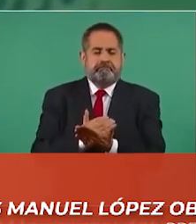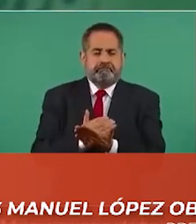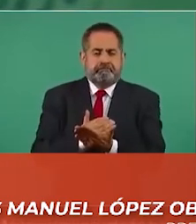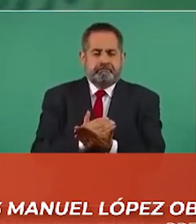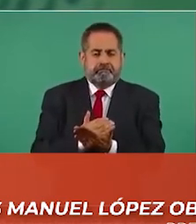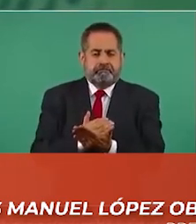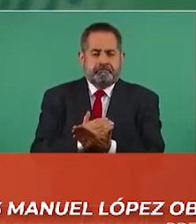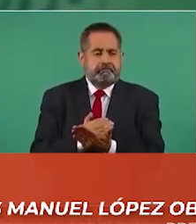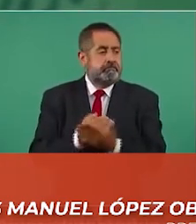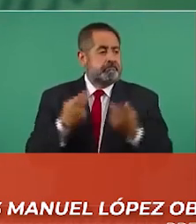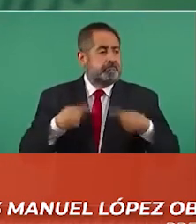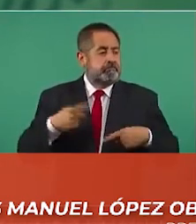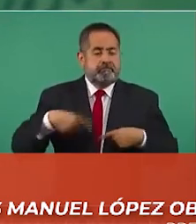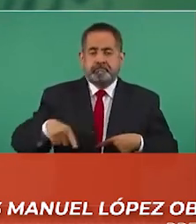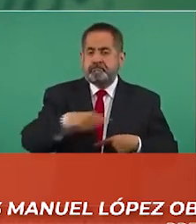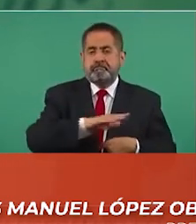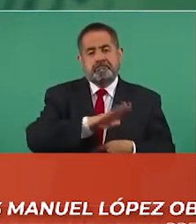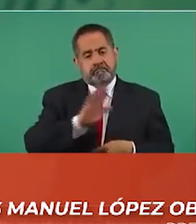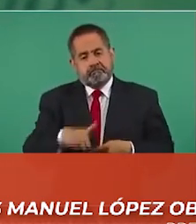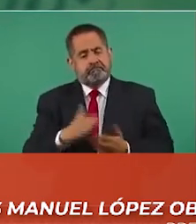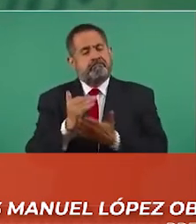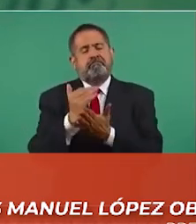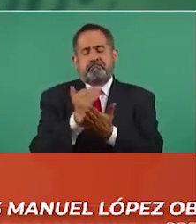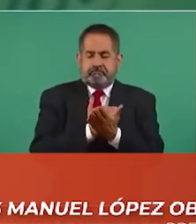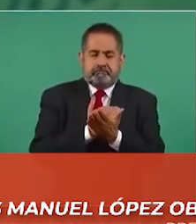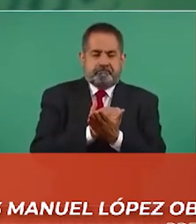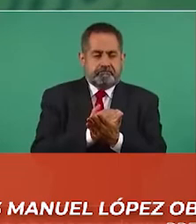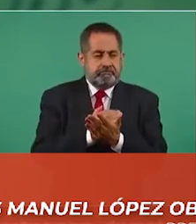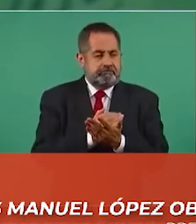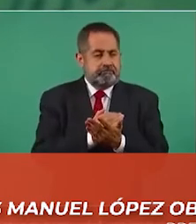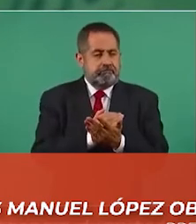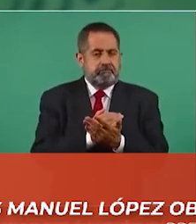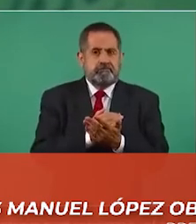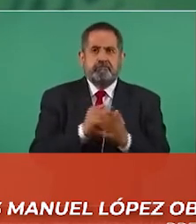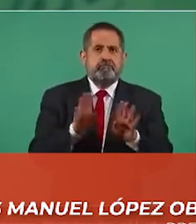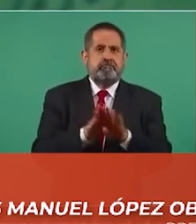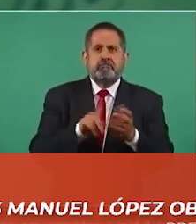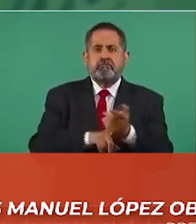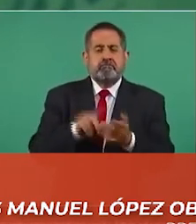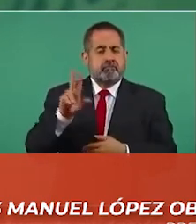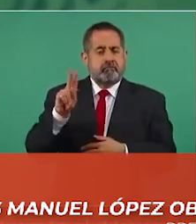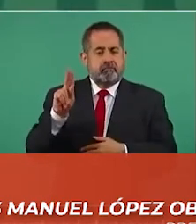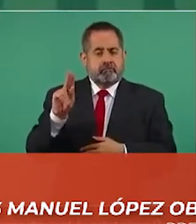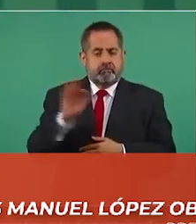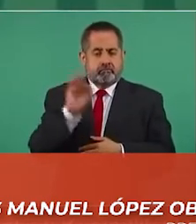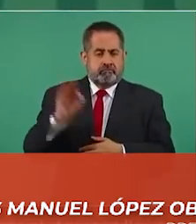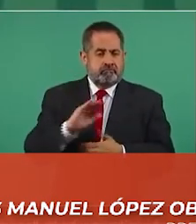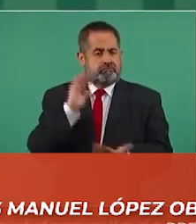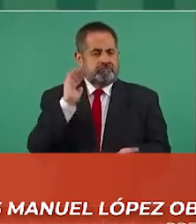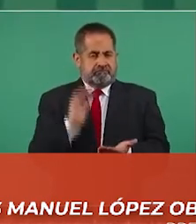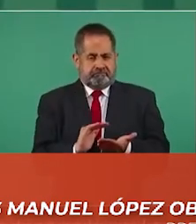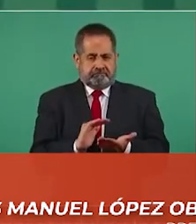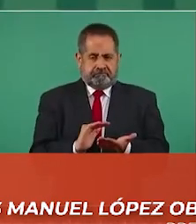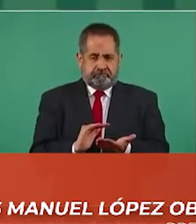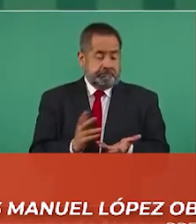el número de fallecimientos por COVID hasta en un 80%.